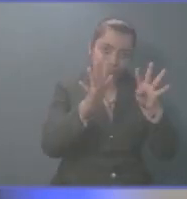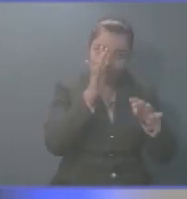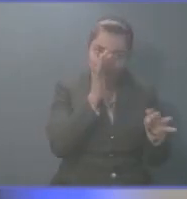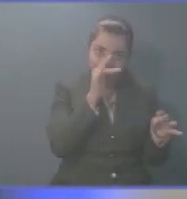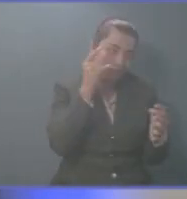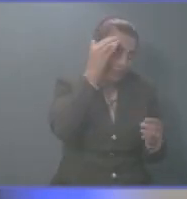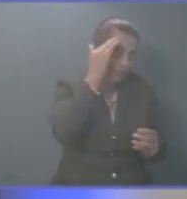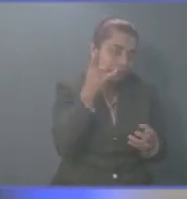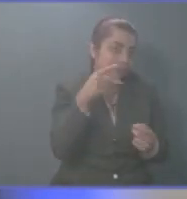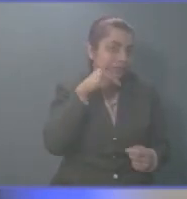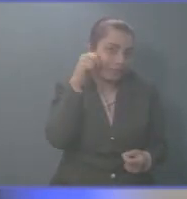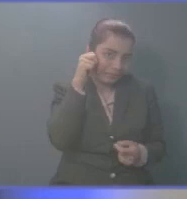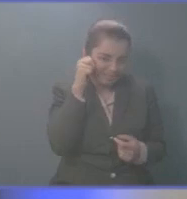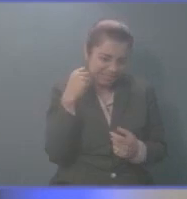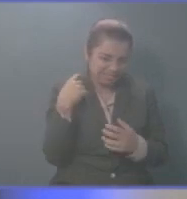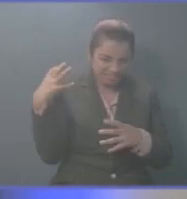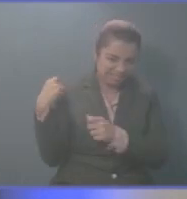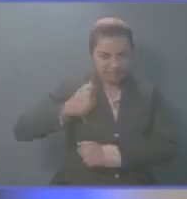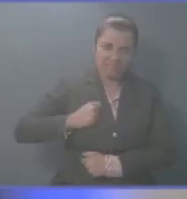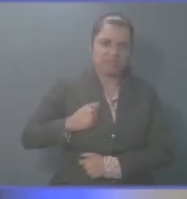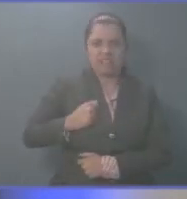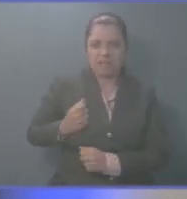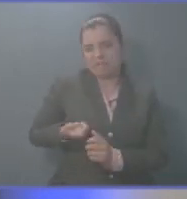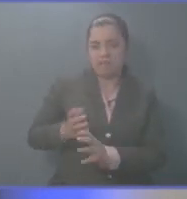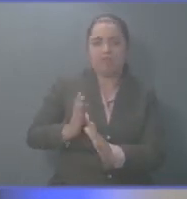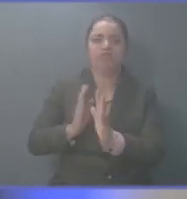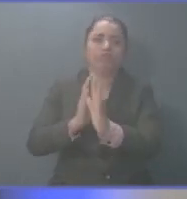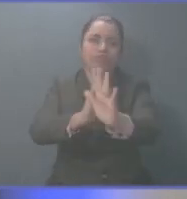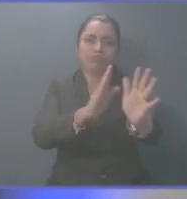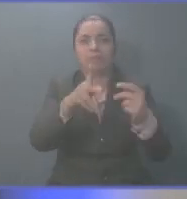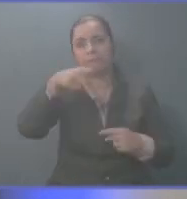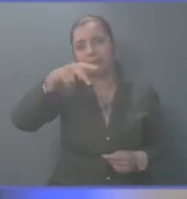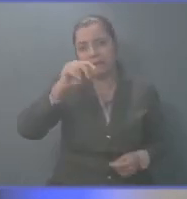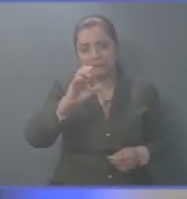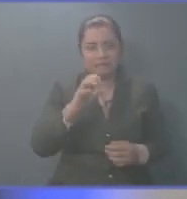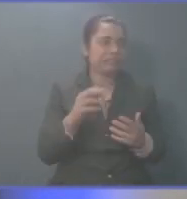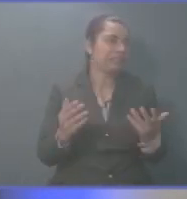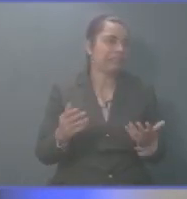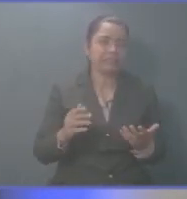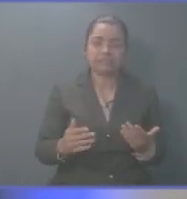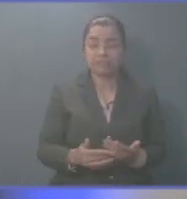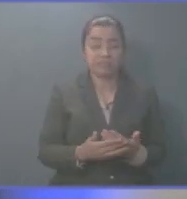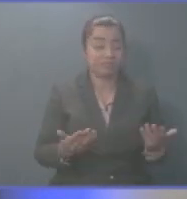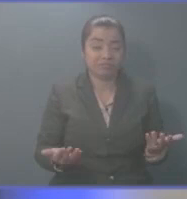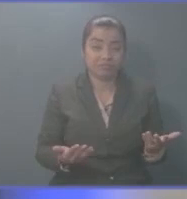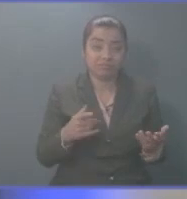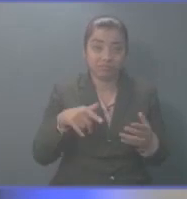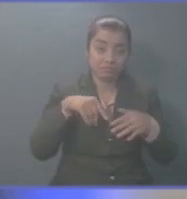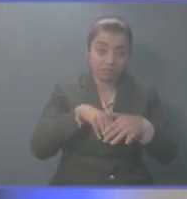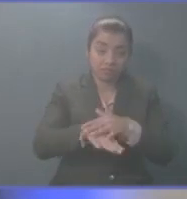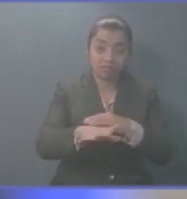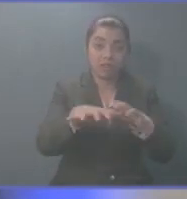ese ingreso abrupto de las Fuerzas Armadas, de la misma Policía Nacional Civil, a la Fuerza Armada, al Salón